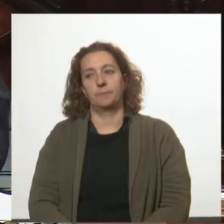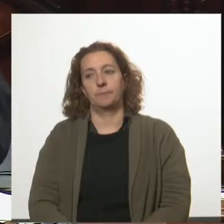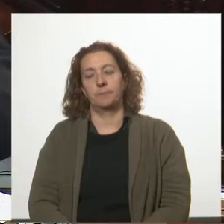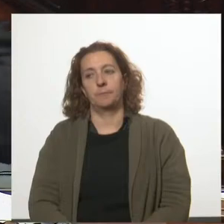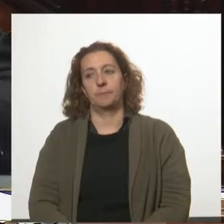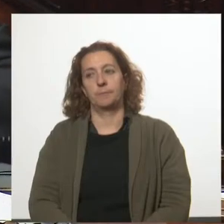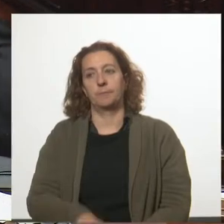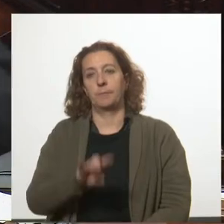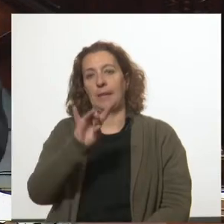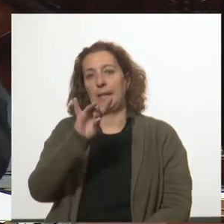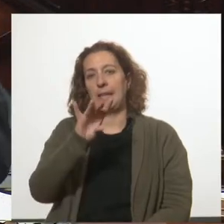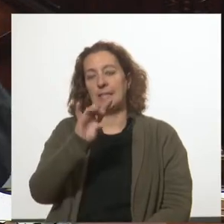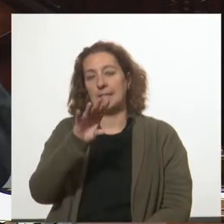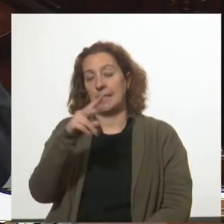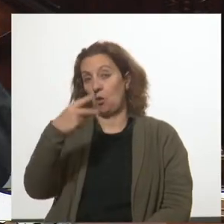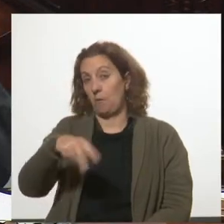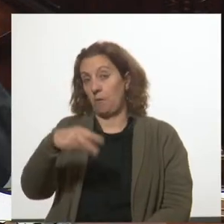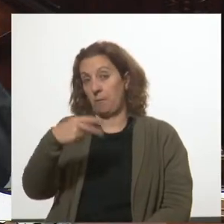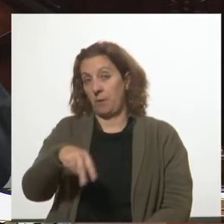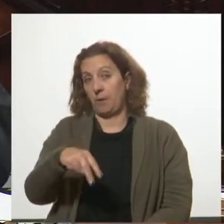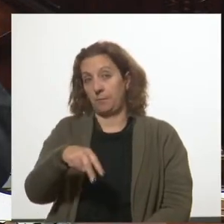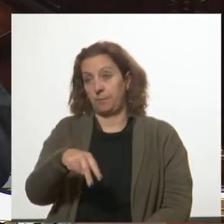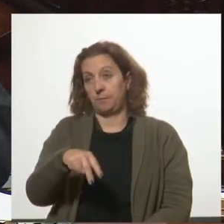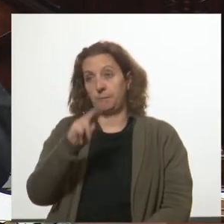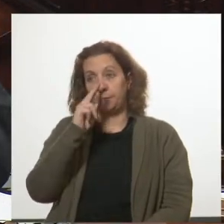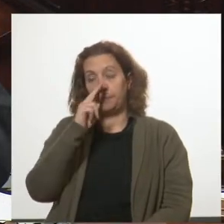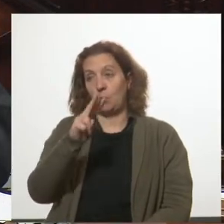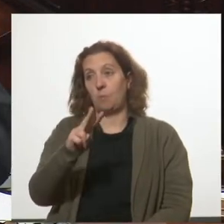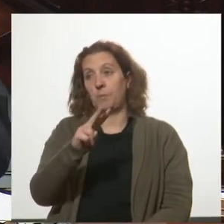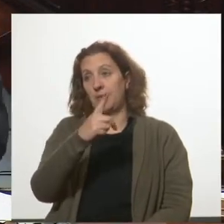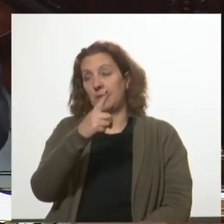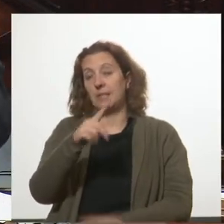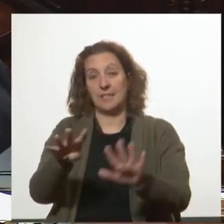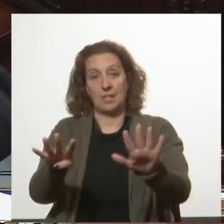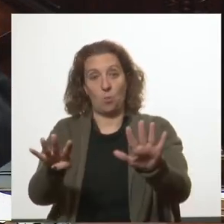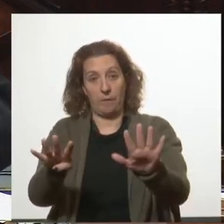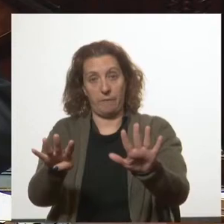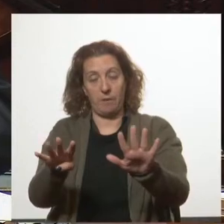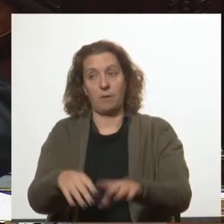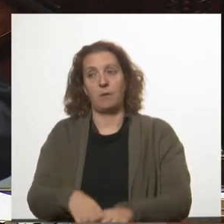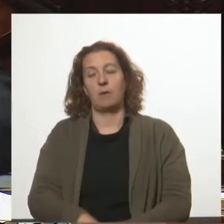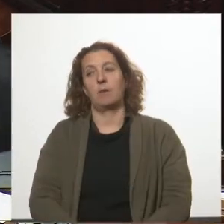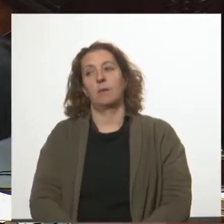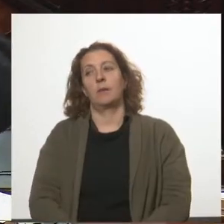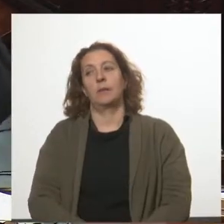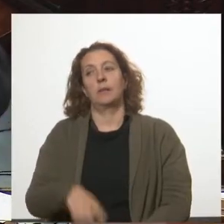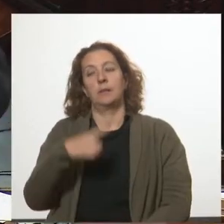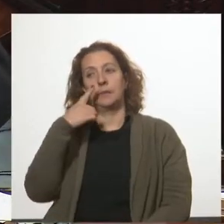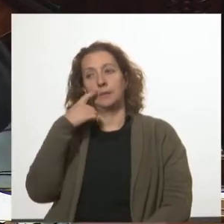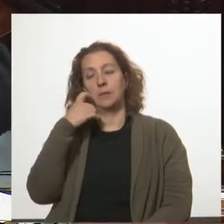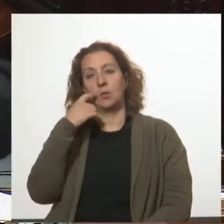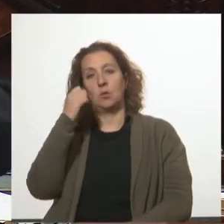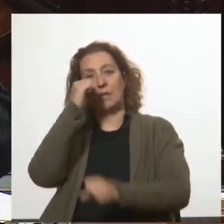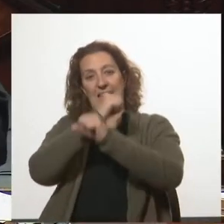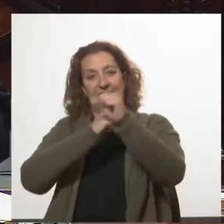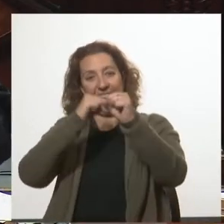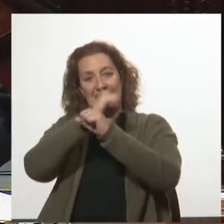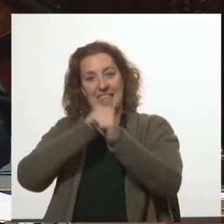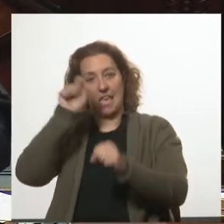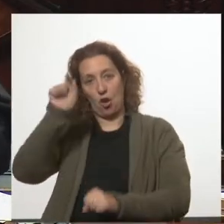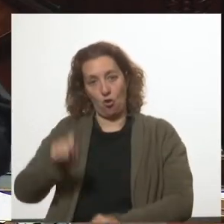el 15 de noviembre de 2019 el señor el ingeniero marcelo